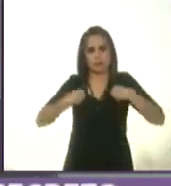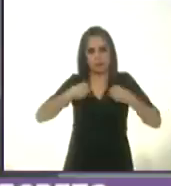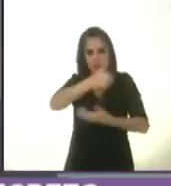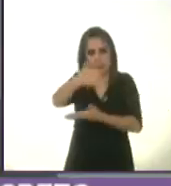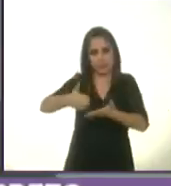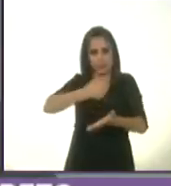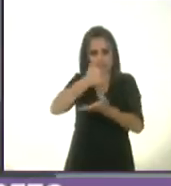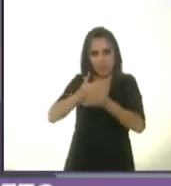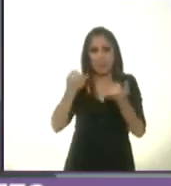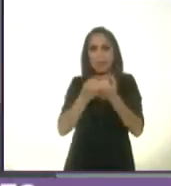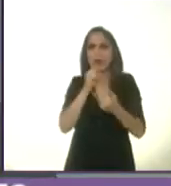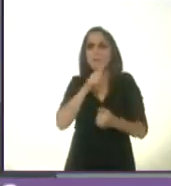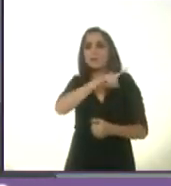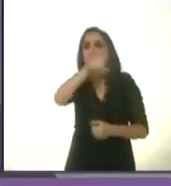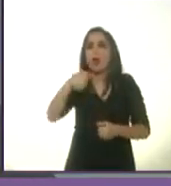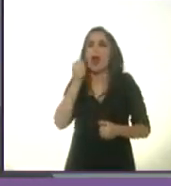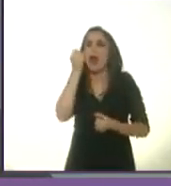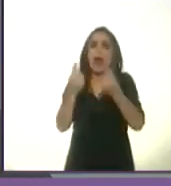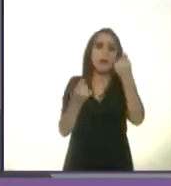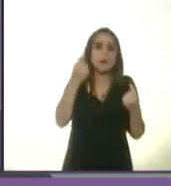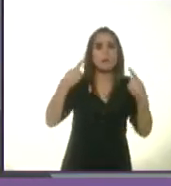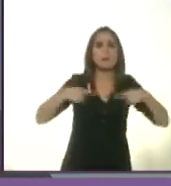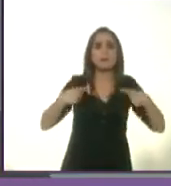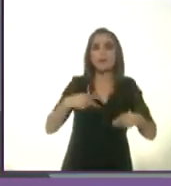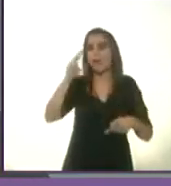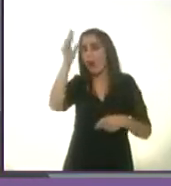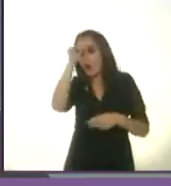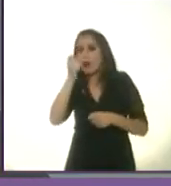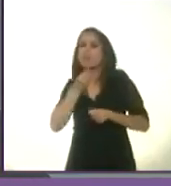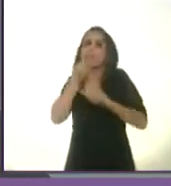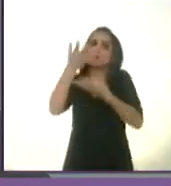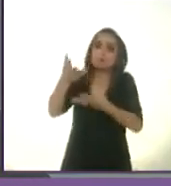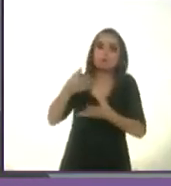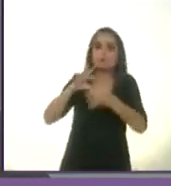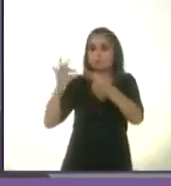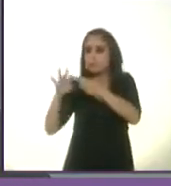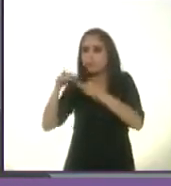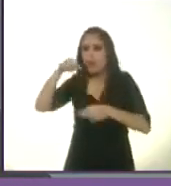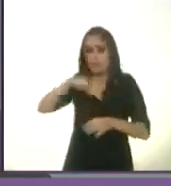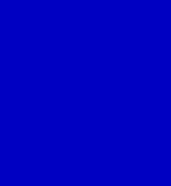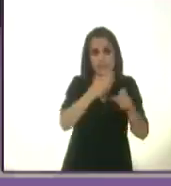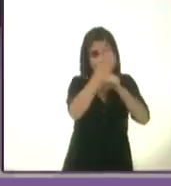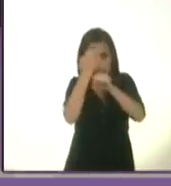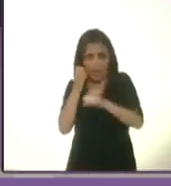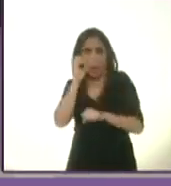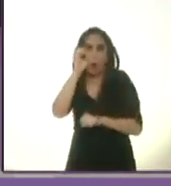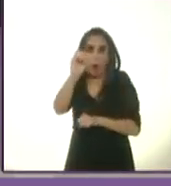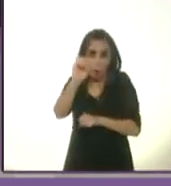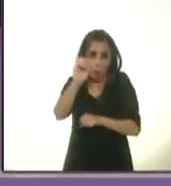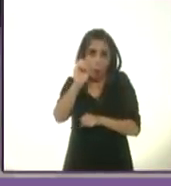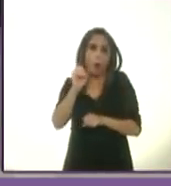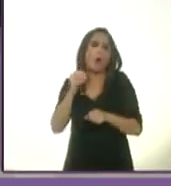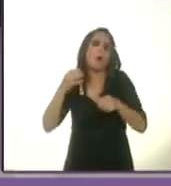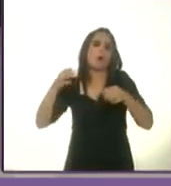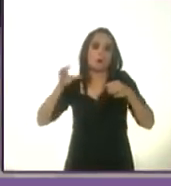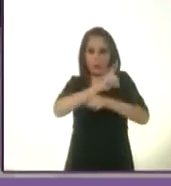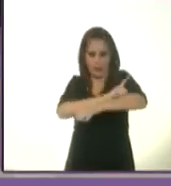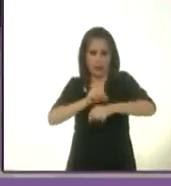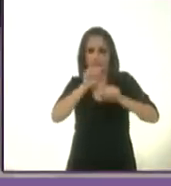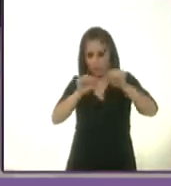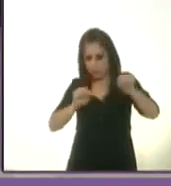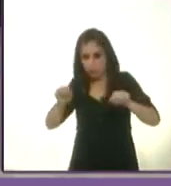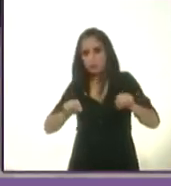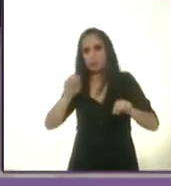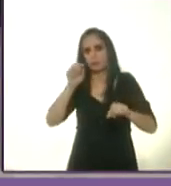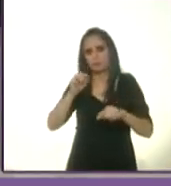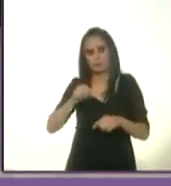a manifestaciones ya sea de orden local o federal gracias muchísimas gracias candidato marco rascón pidió el uso de la voz